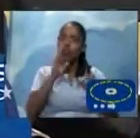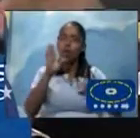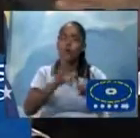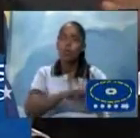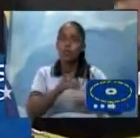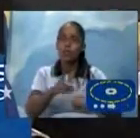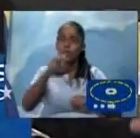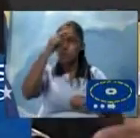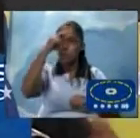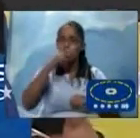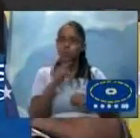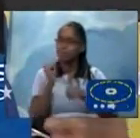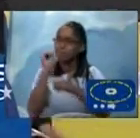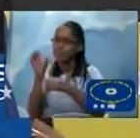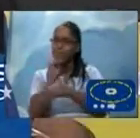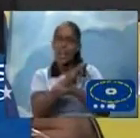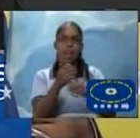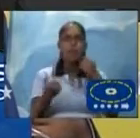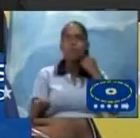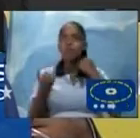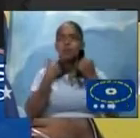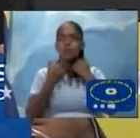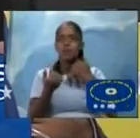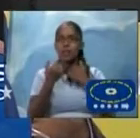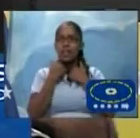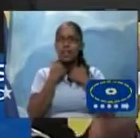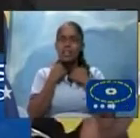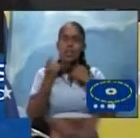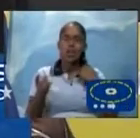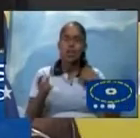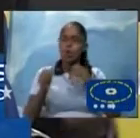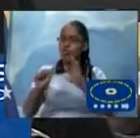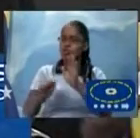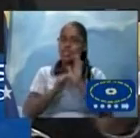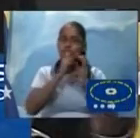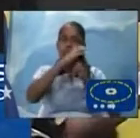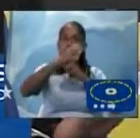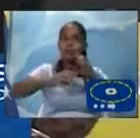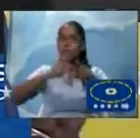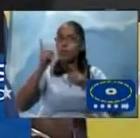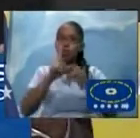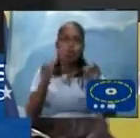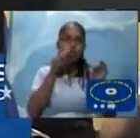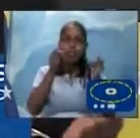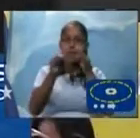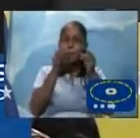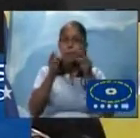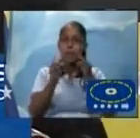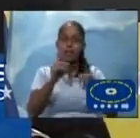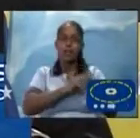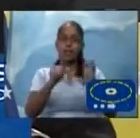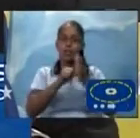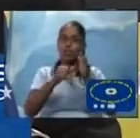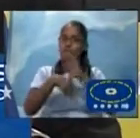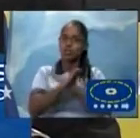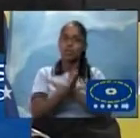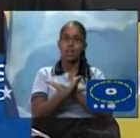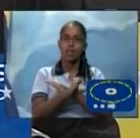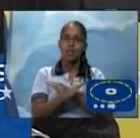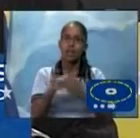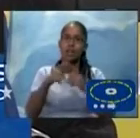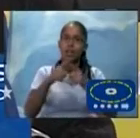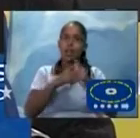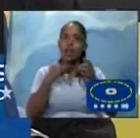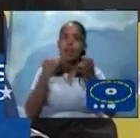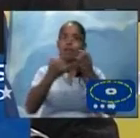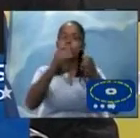Y papá, siguen saliendo enfermedades que los científicos no se explican de dónde salen. Bueno, el